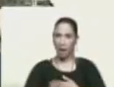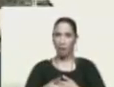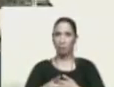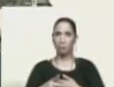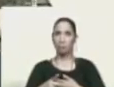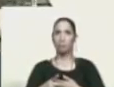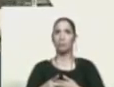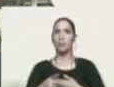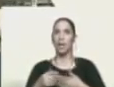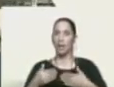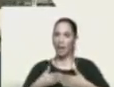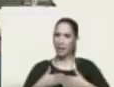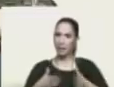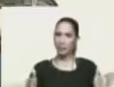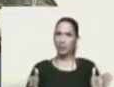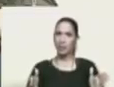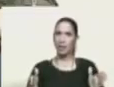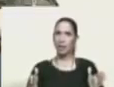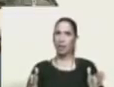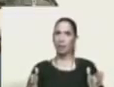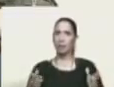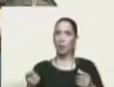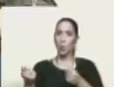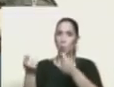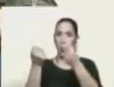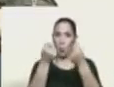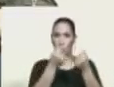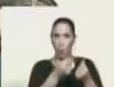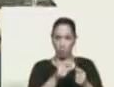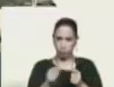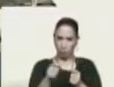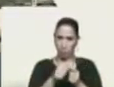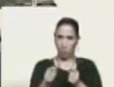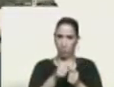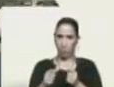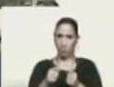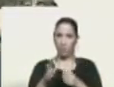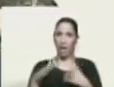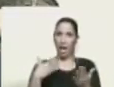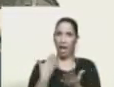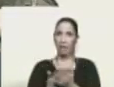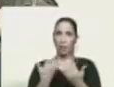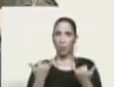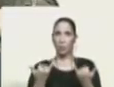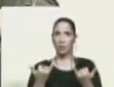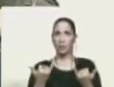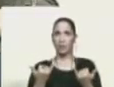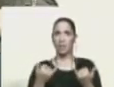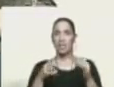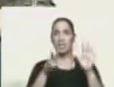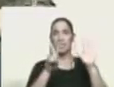para garantizar la circulación del cono monetario, hasta la fecha se han incautado